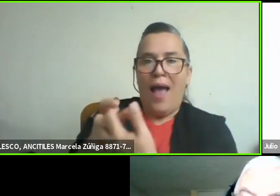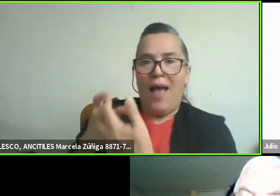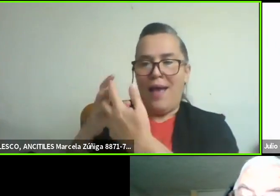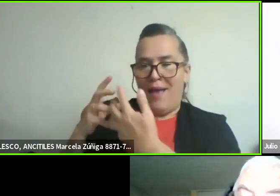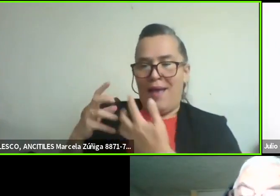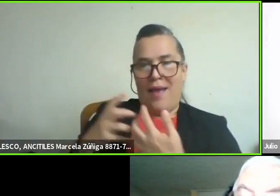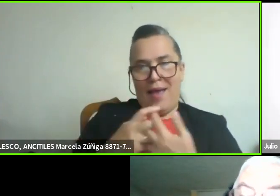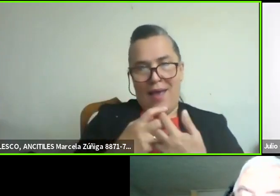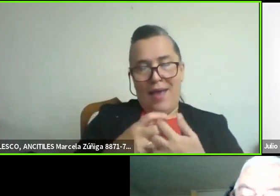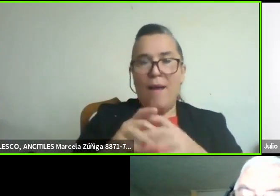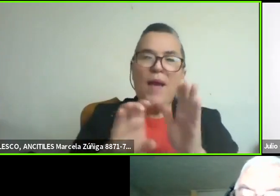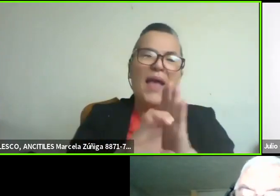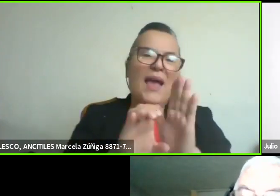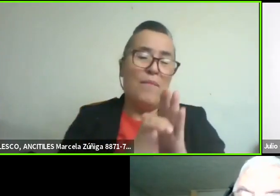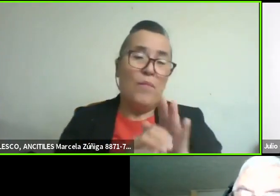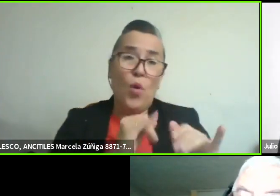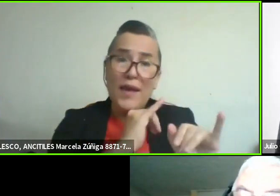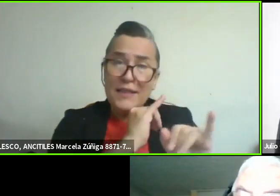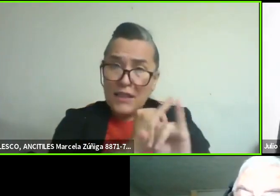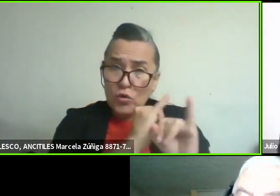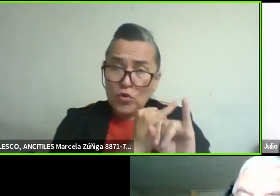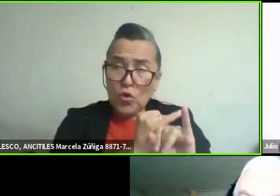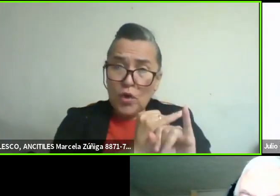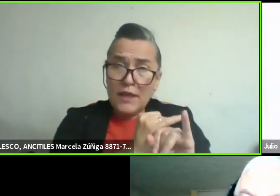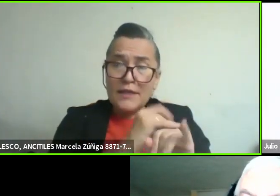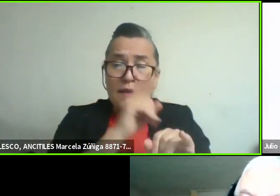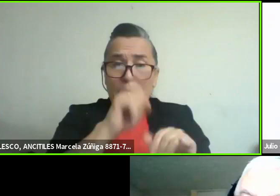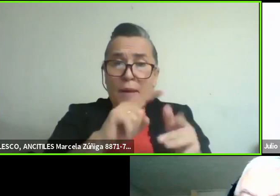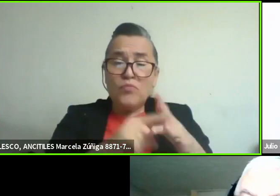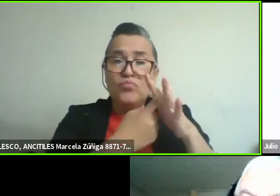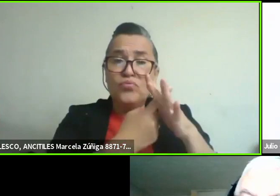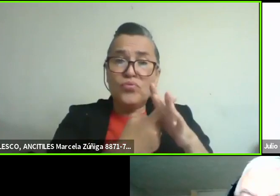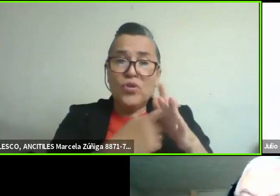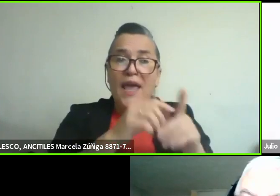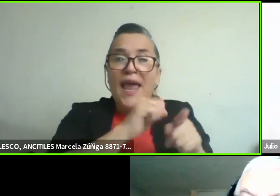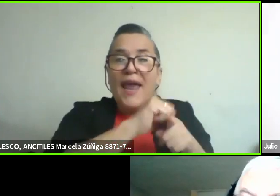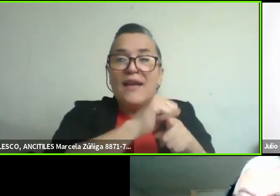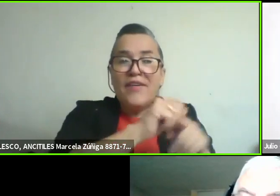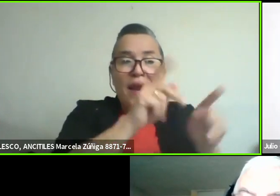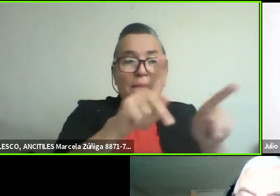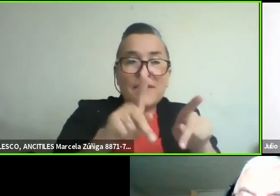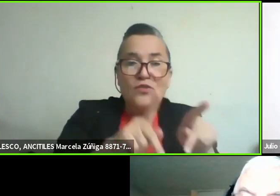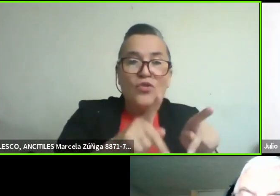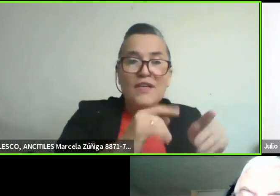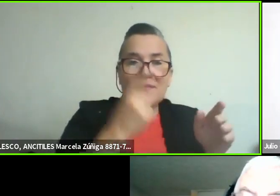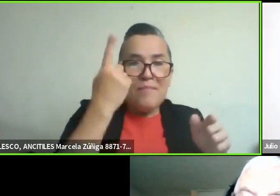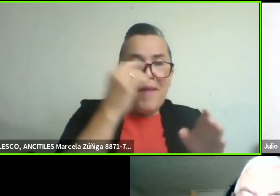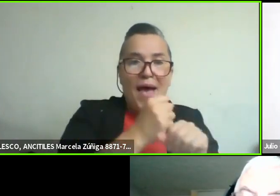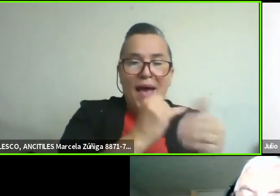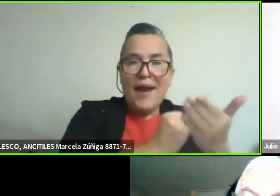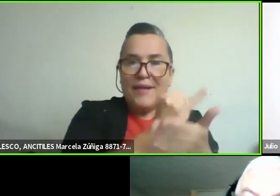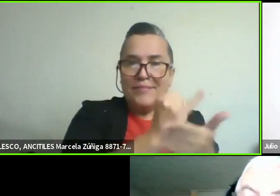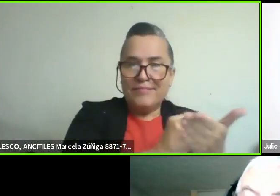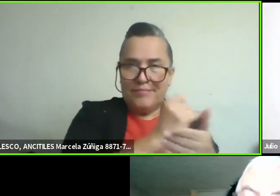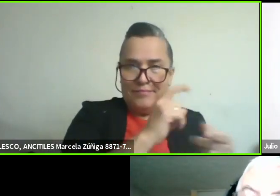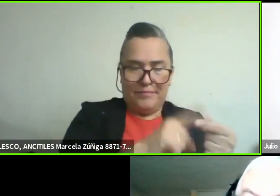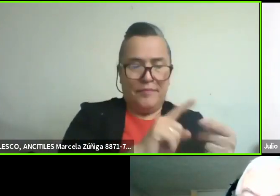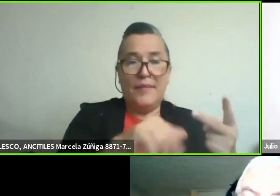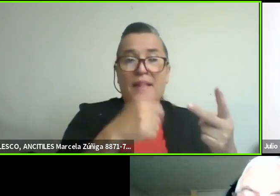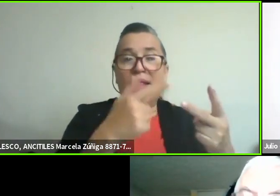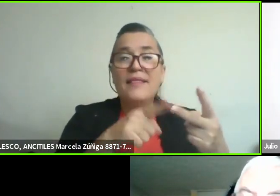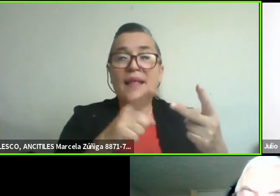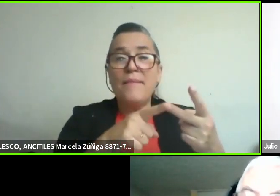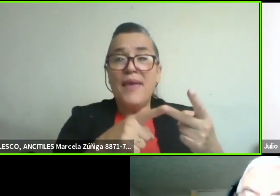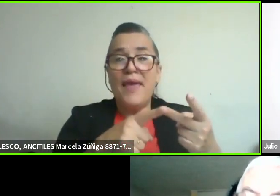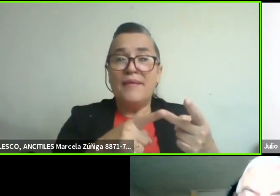empezar por formar ese personal académico junto con entrenamiento para hacer investigación además deberíamos pensar en así dar carga académica